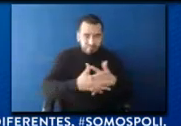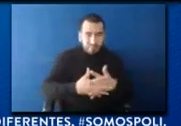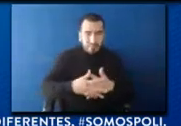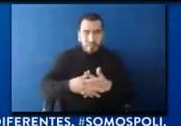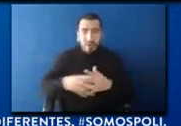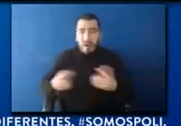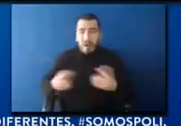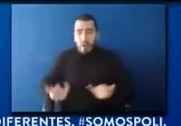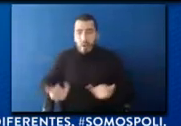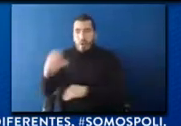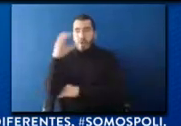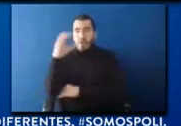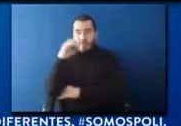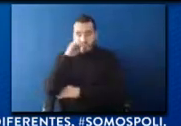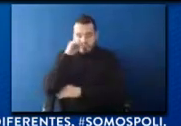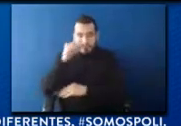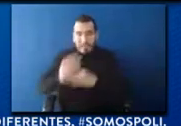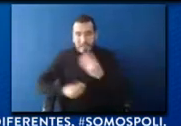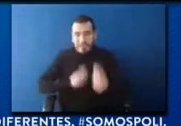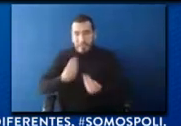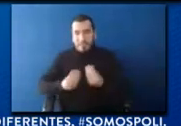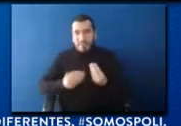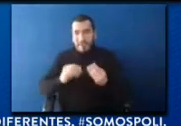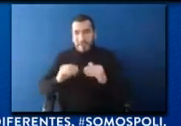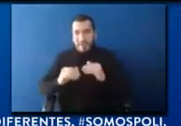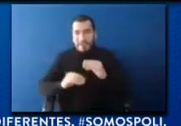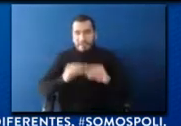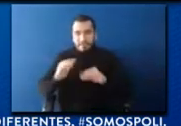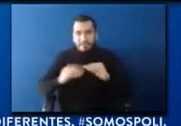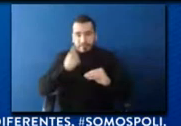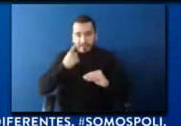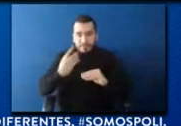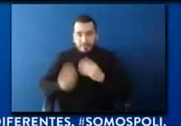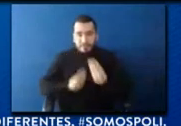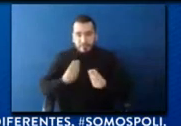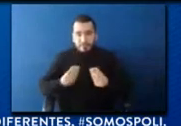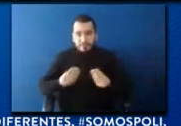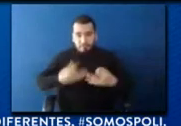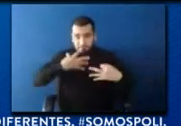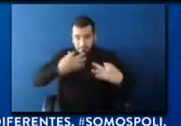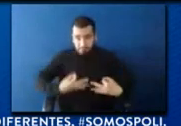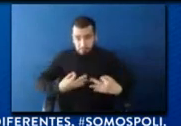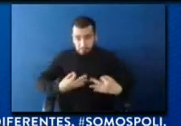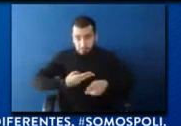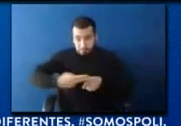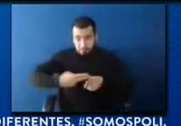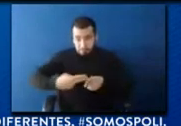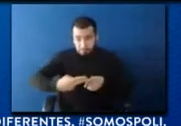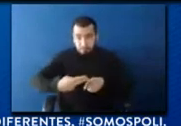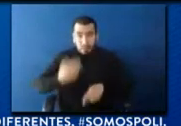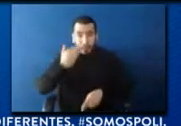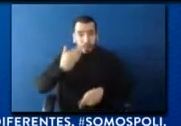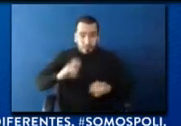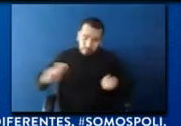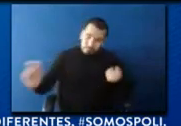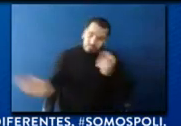necesita que se alineen todos los incentivos para que sea una realidad lo más pronto posible de una transformación digital. ¿Y eso